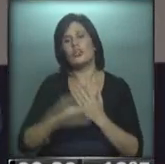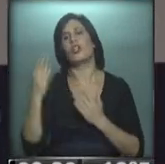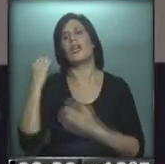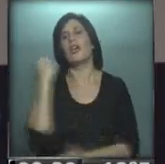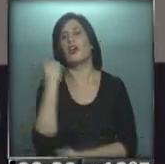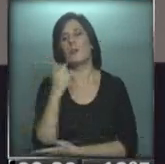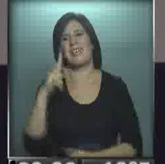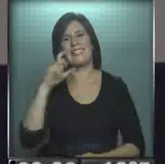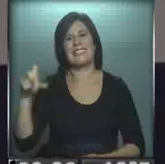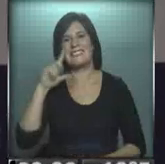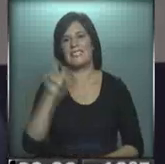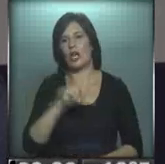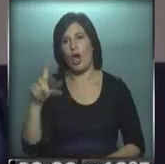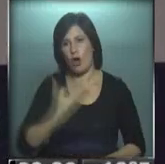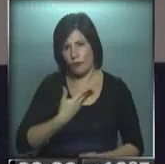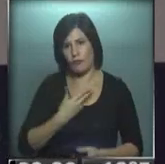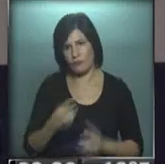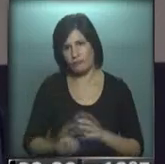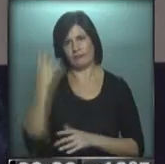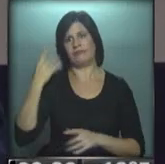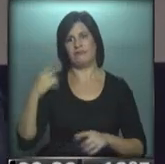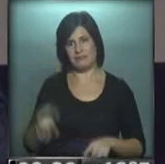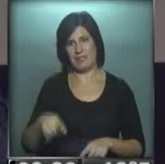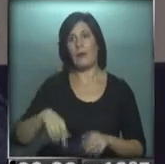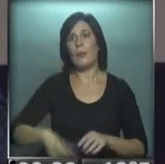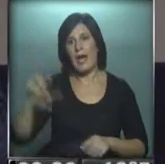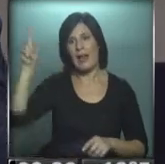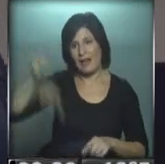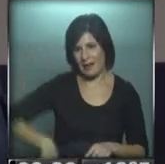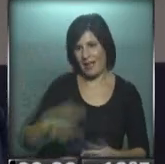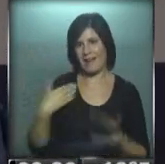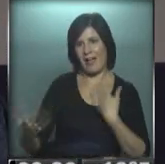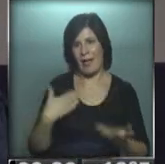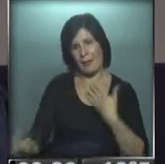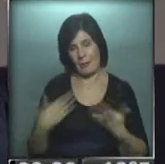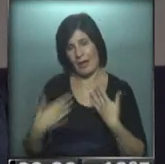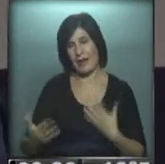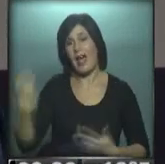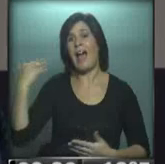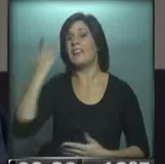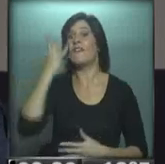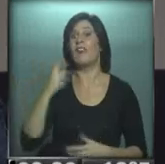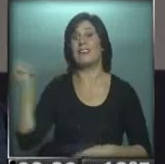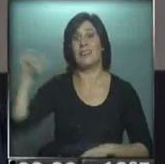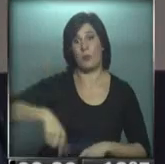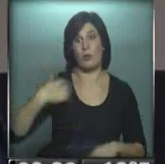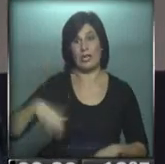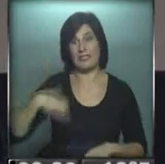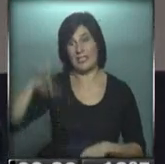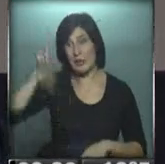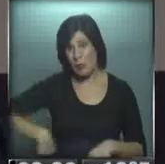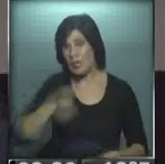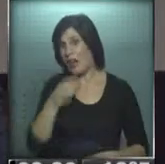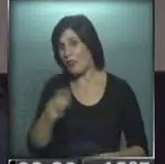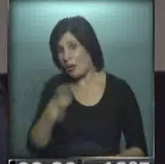estar acompañándonos hoy con nosotros apenas unas horas después de haber regresado de Francia para analizar, recordar ese momento y lo que